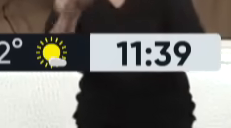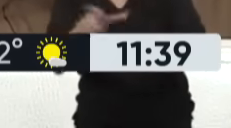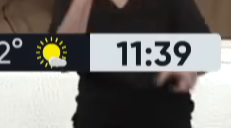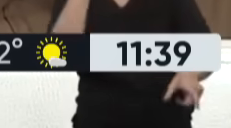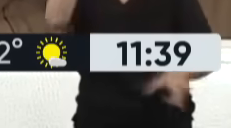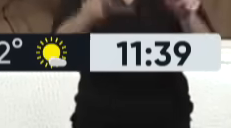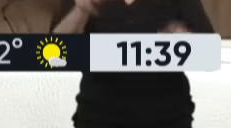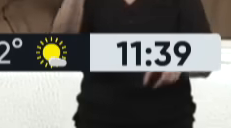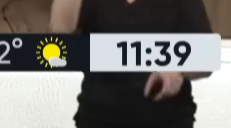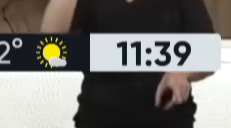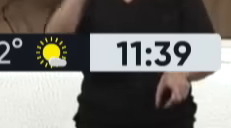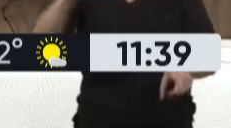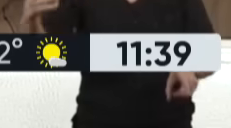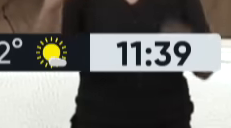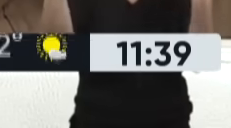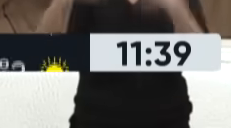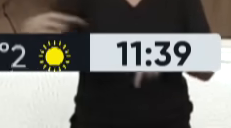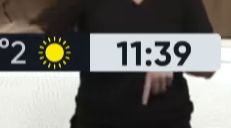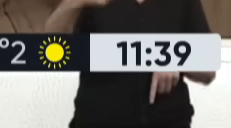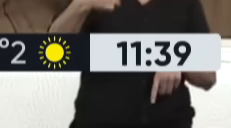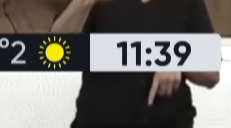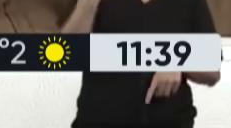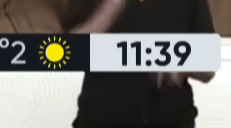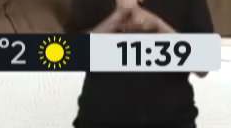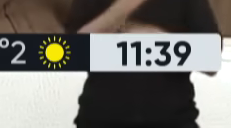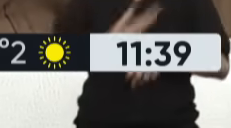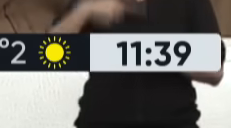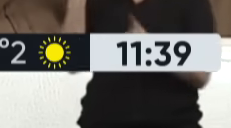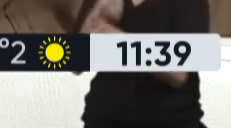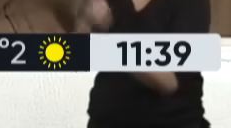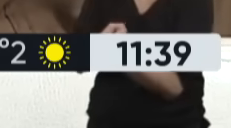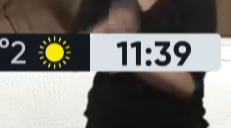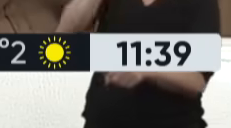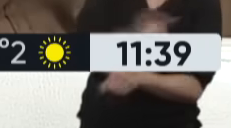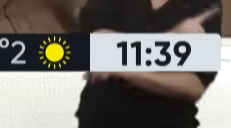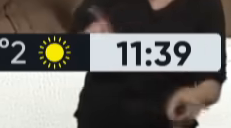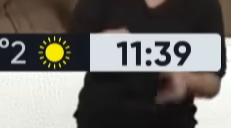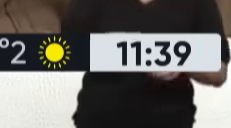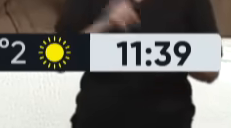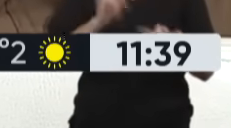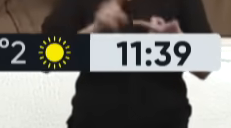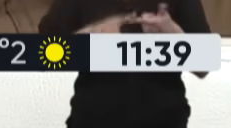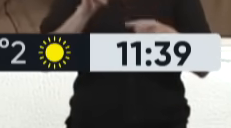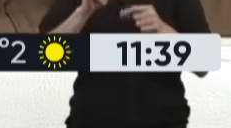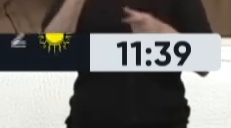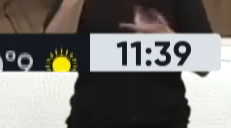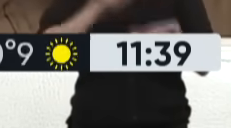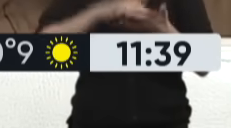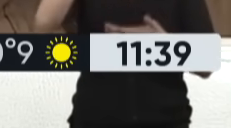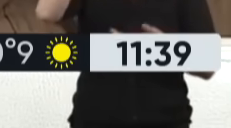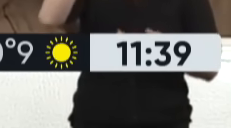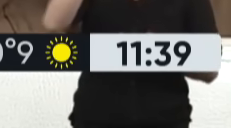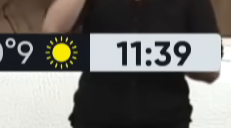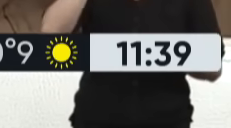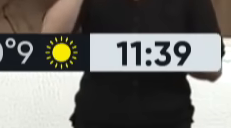Avanza. Y la segunda pregunta que te quiero hacer tiene que ver con el conflicto en el Hospital Garrahan. Se está llevando a